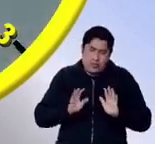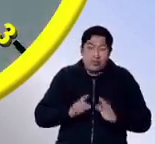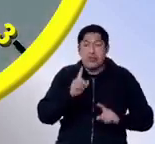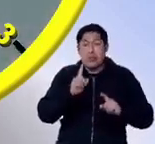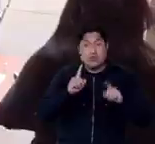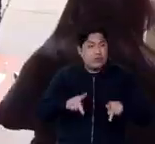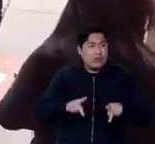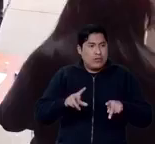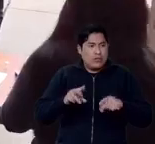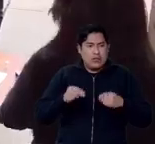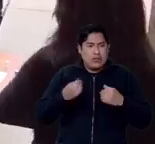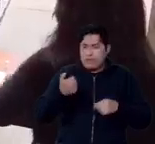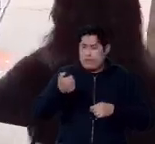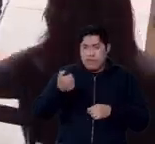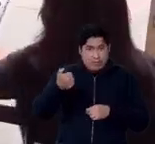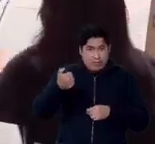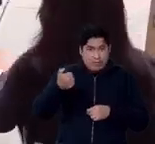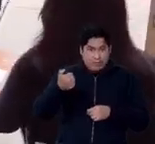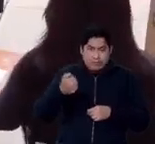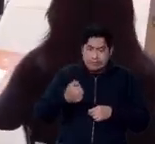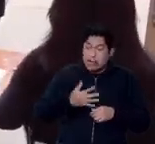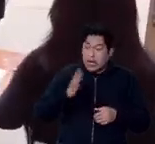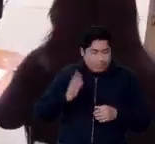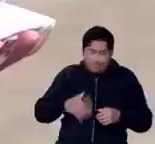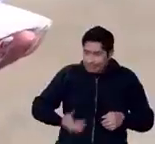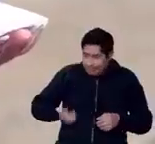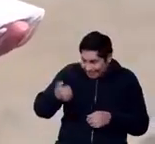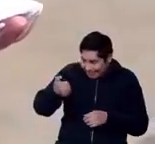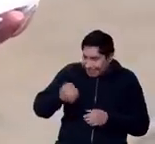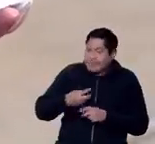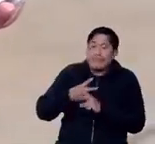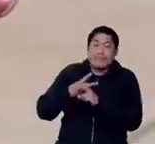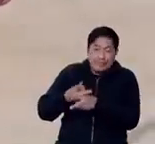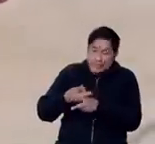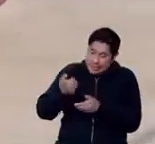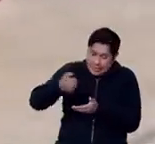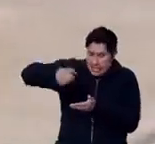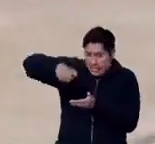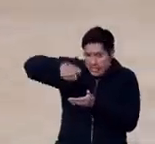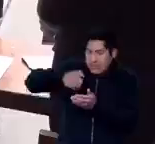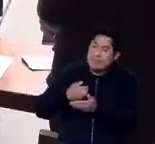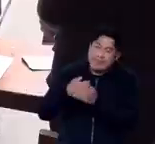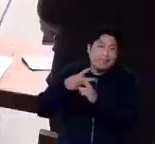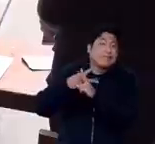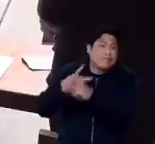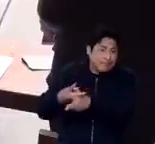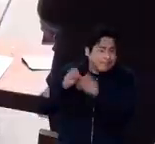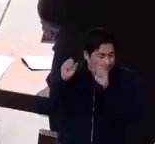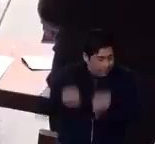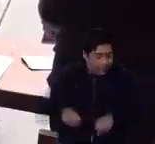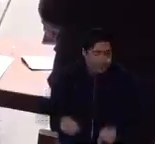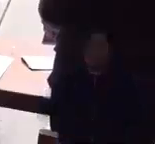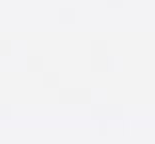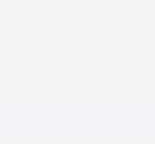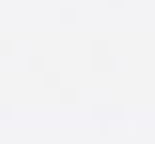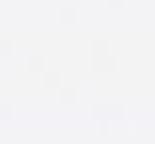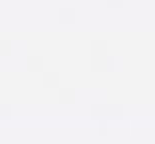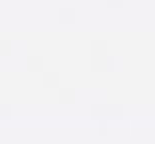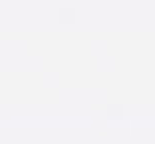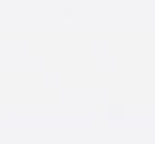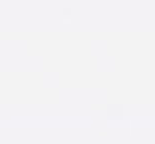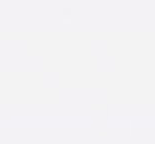tarde. Si algún elector no tiene un bolígrafo, un jurado o jurada le entregará uno previamente desinfectado.